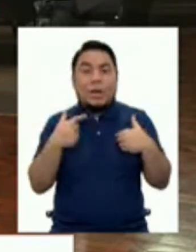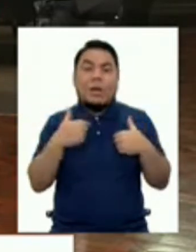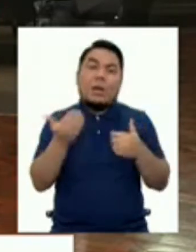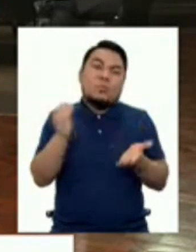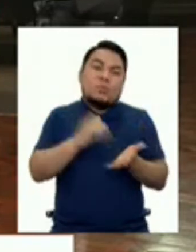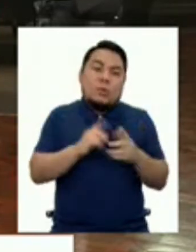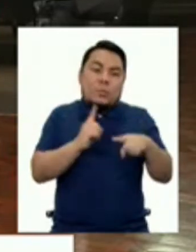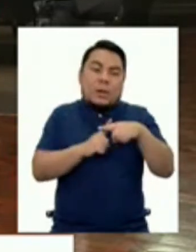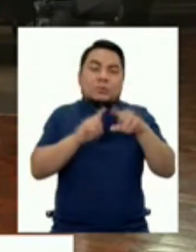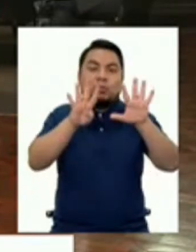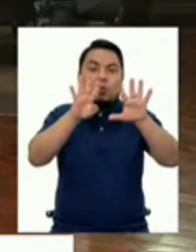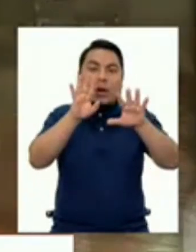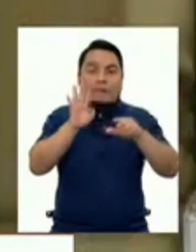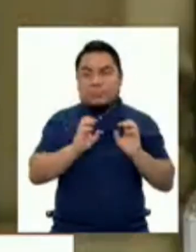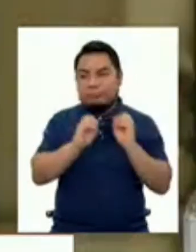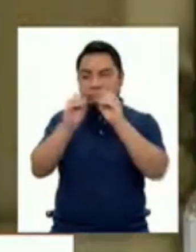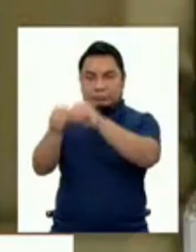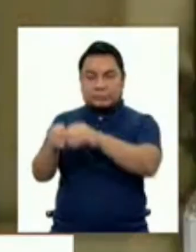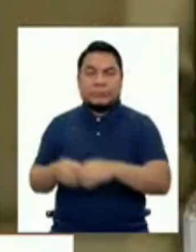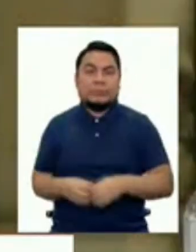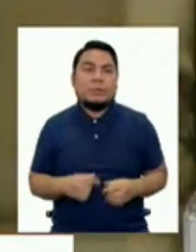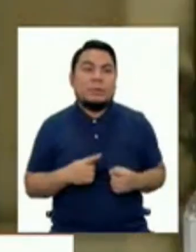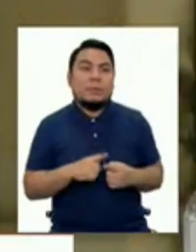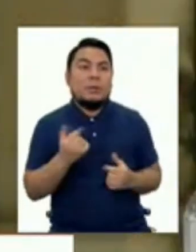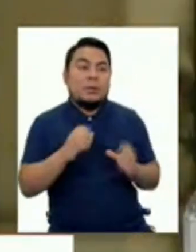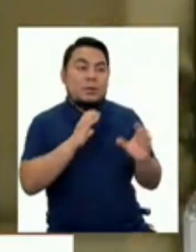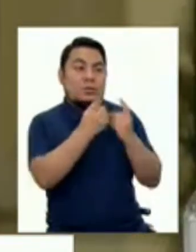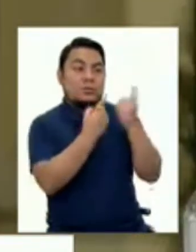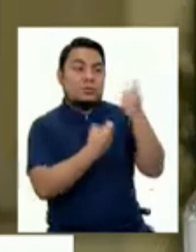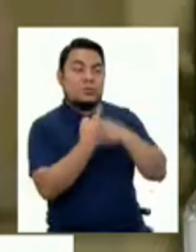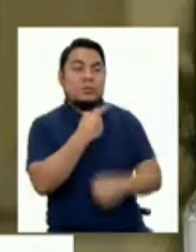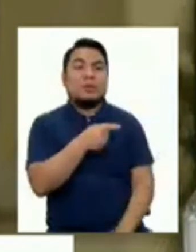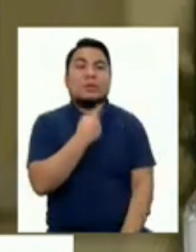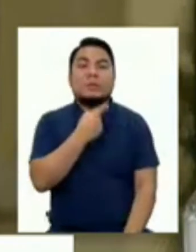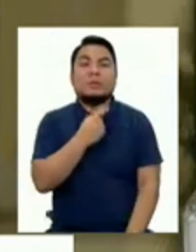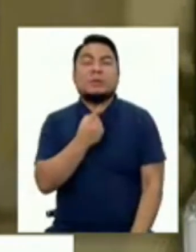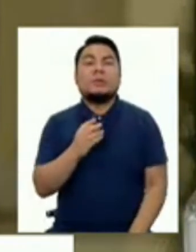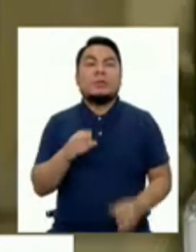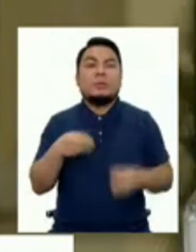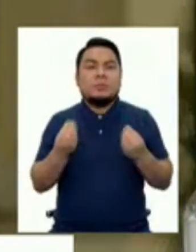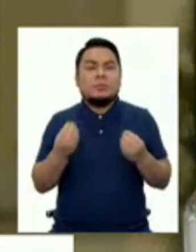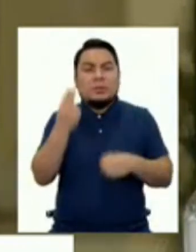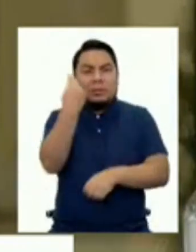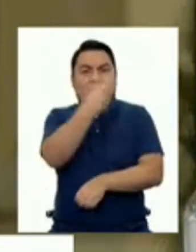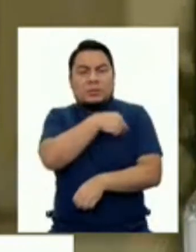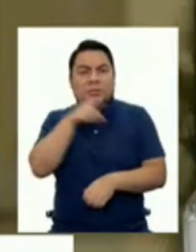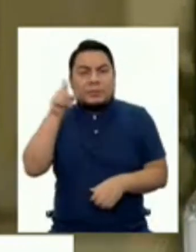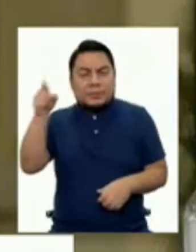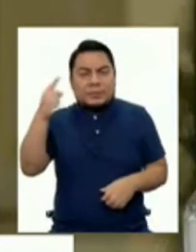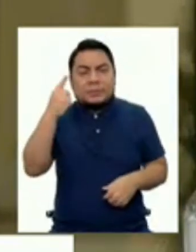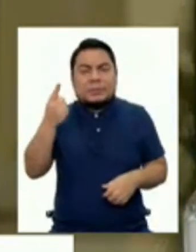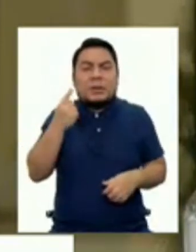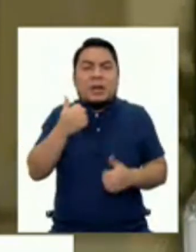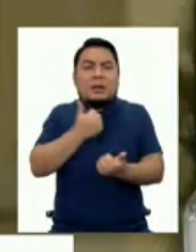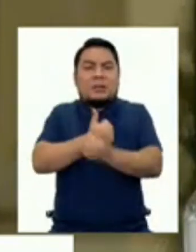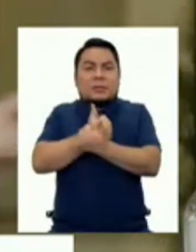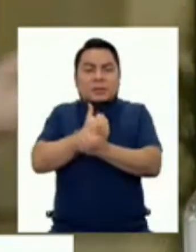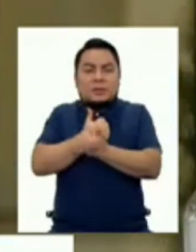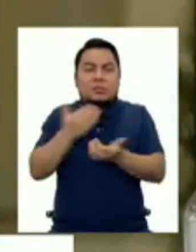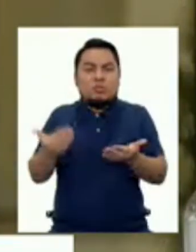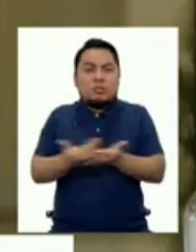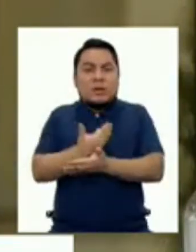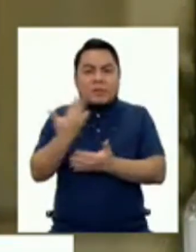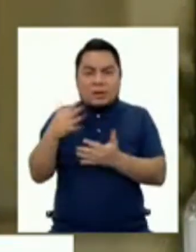Pero aquí el medio de comunicación hace preguntas sobre la capacidad del hospital de Ayacucho, uno nuevo